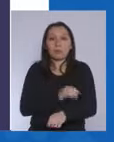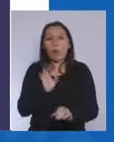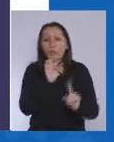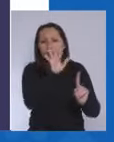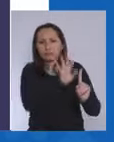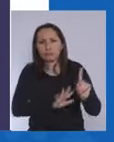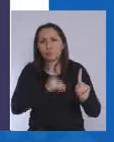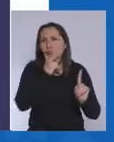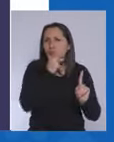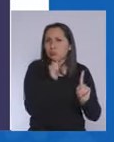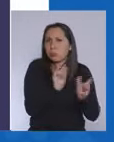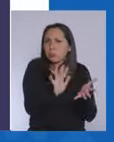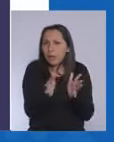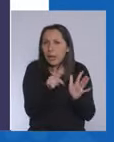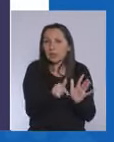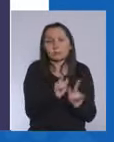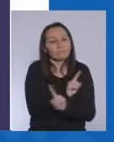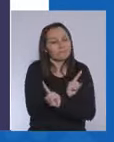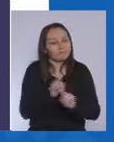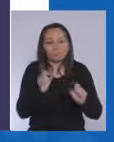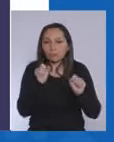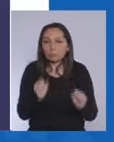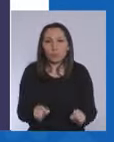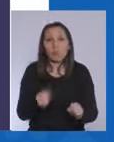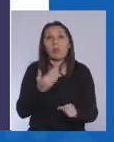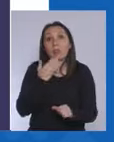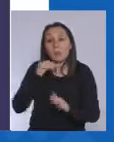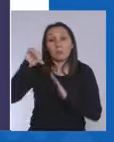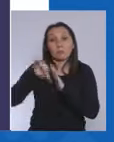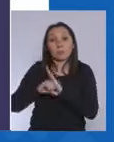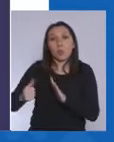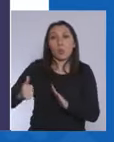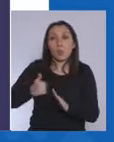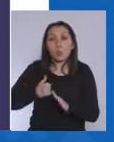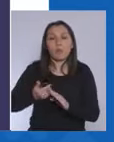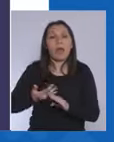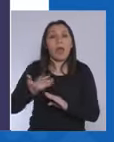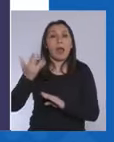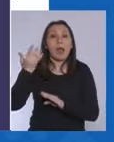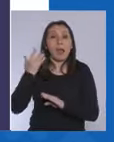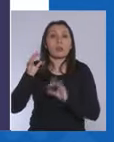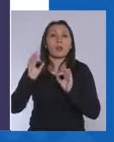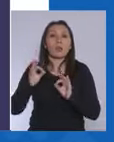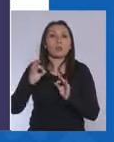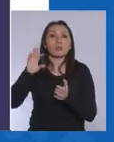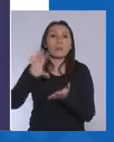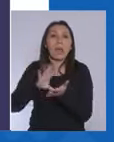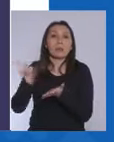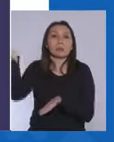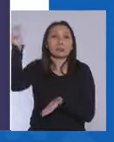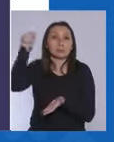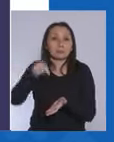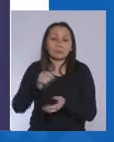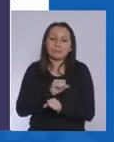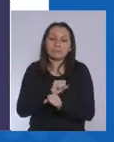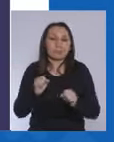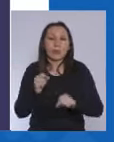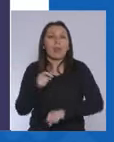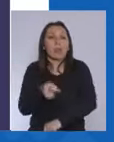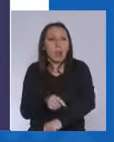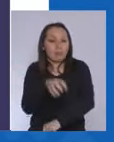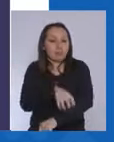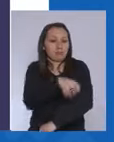se encuentra en cuarentena o una persona que debe estar realizando una cuarentena producto que ha venido del exterior es importante